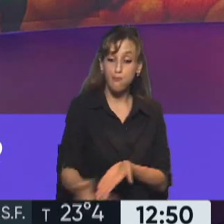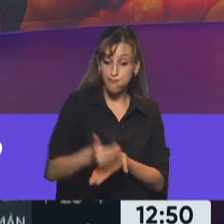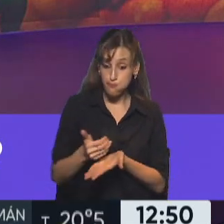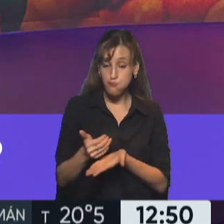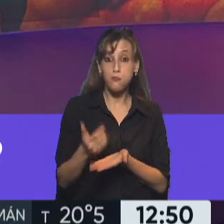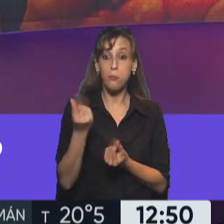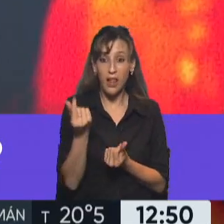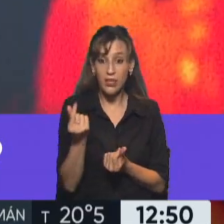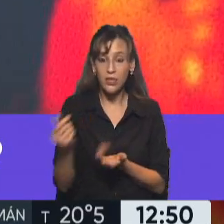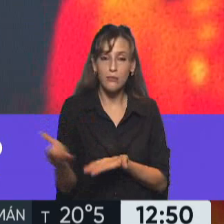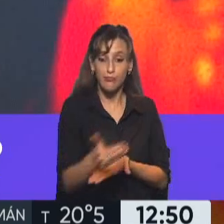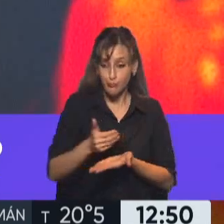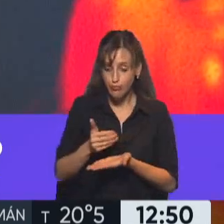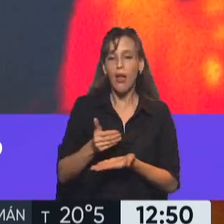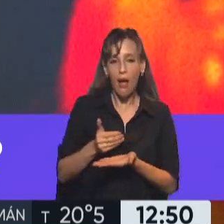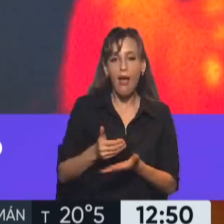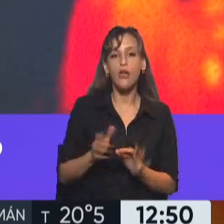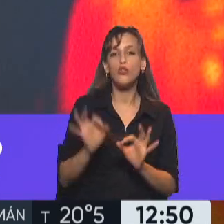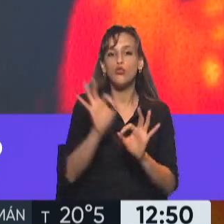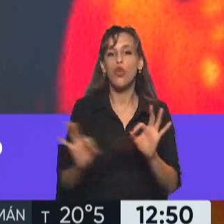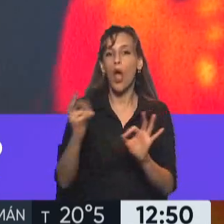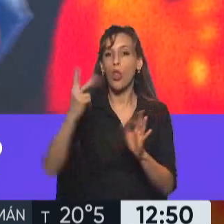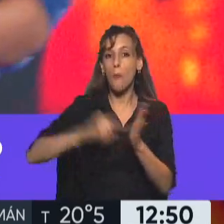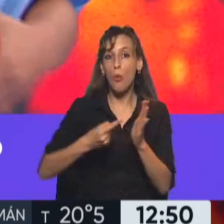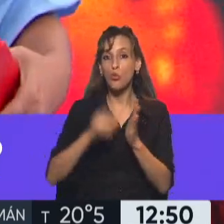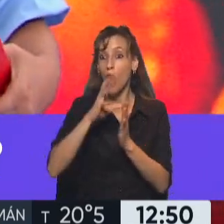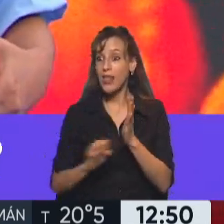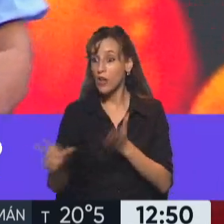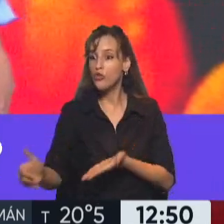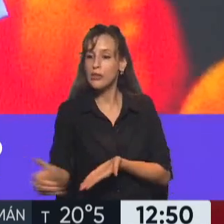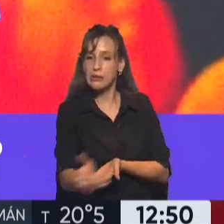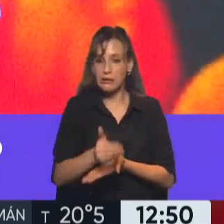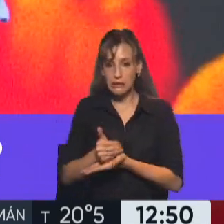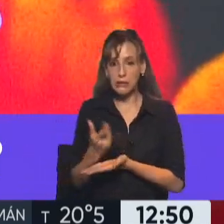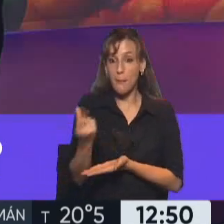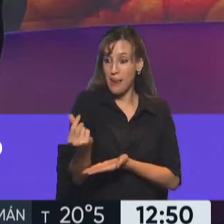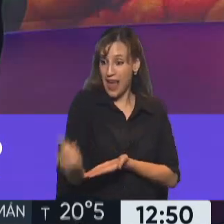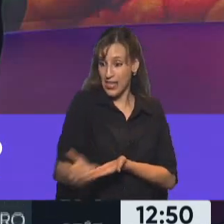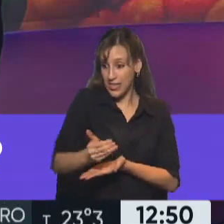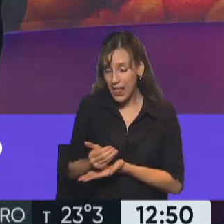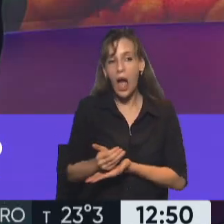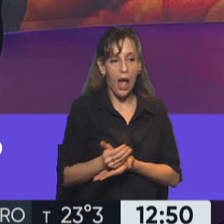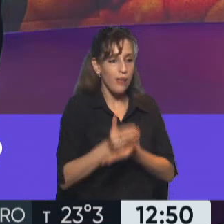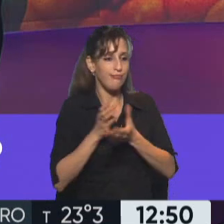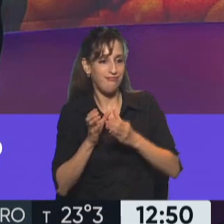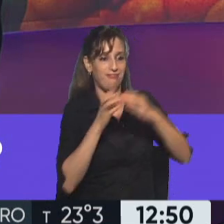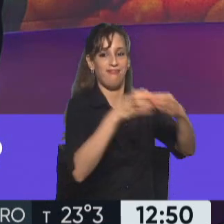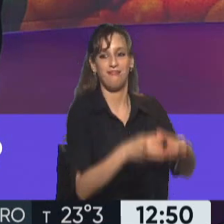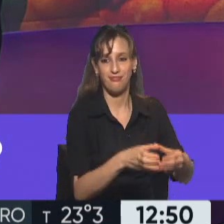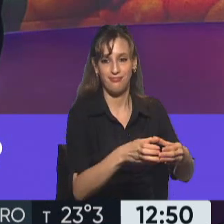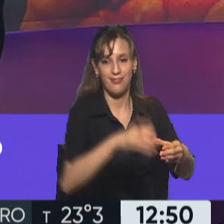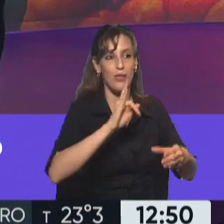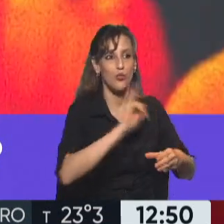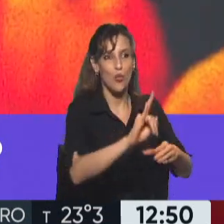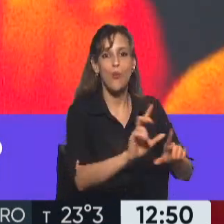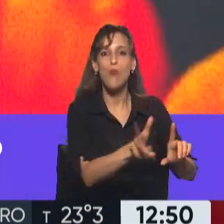allá. Saco de la soja de los 2 puntos de retenciones y junto esa plata y se la doy al molinero para compensarle